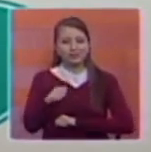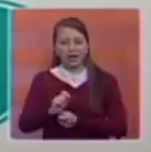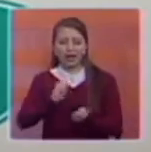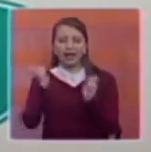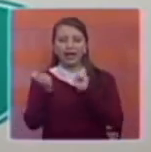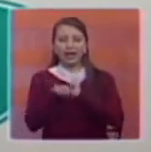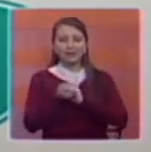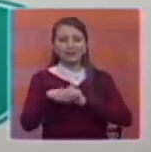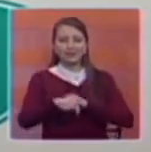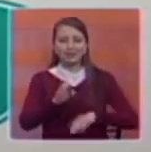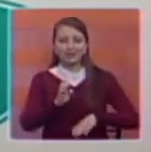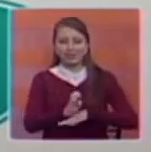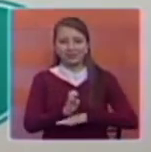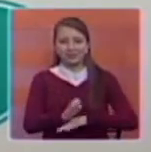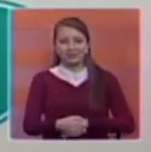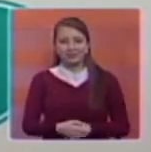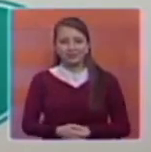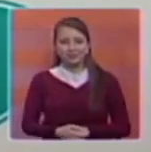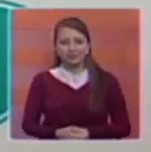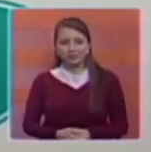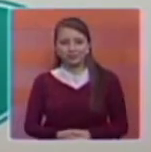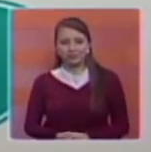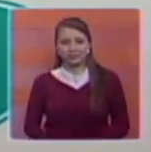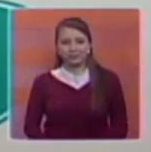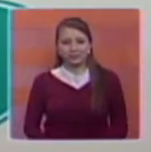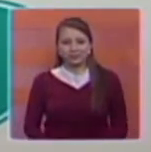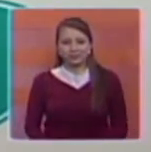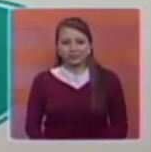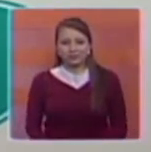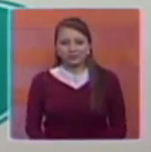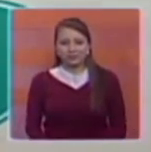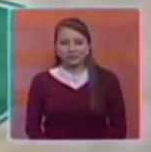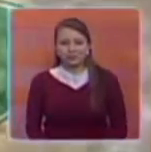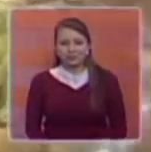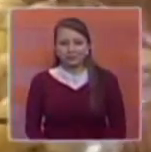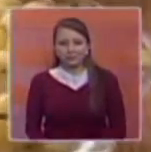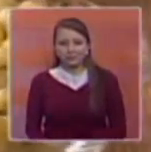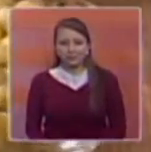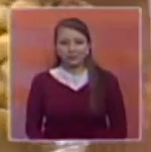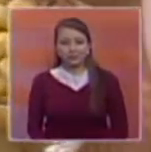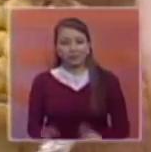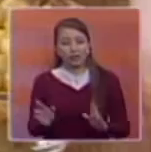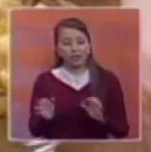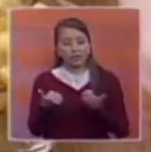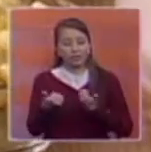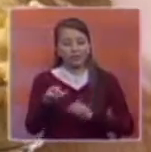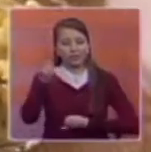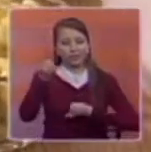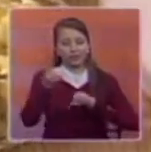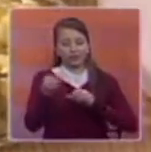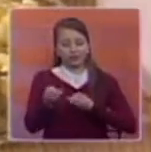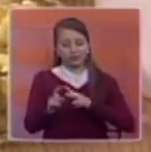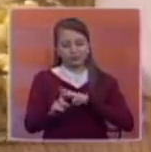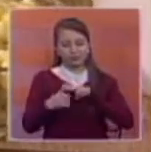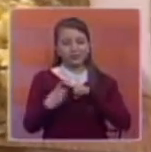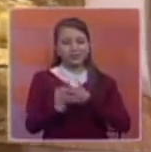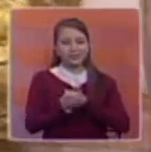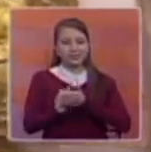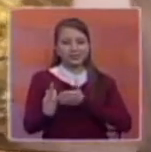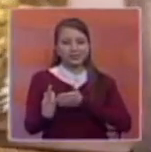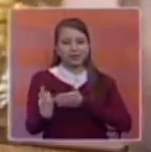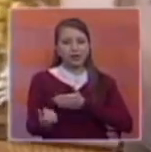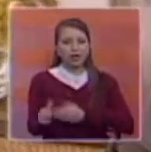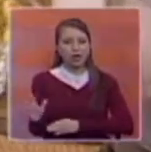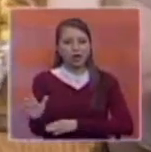ecuatorianizado por mí, ¿no? Vamos a hacer una recetita muy rica. Espero que hayan tenido un buen inicio de semana.